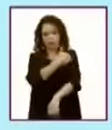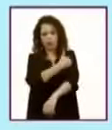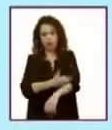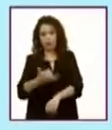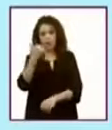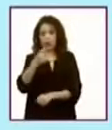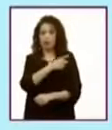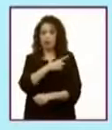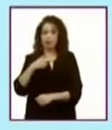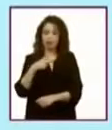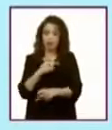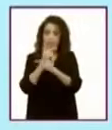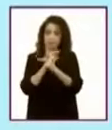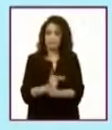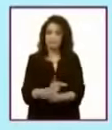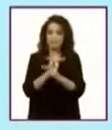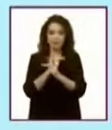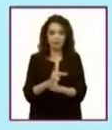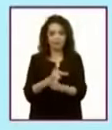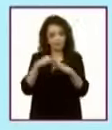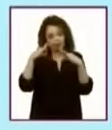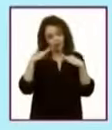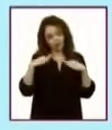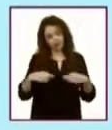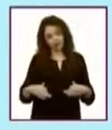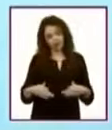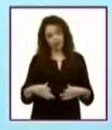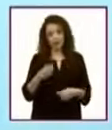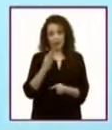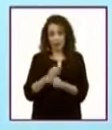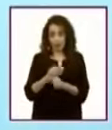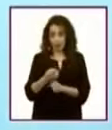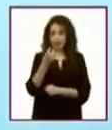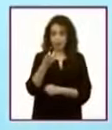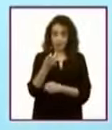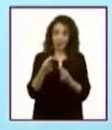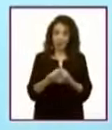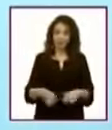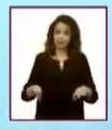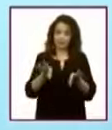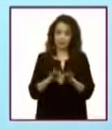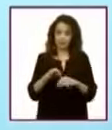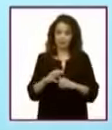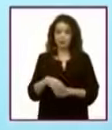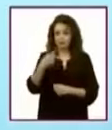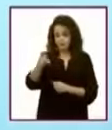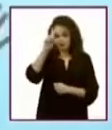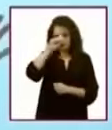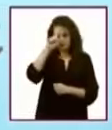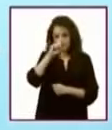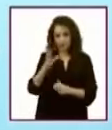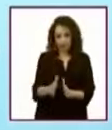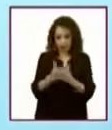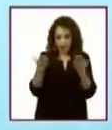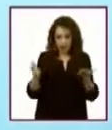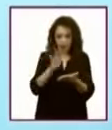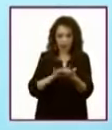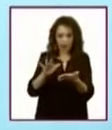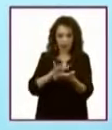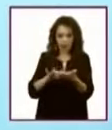la tolerancia. Ahora es el momento para ello. Les recomendamos leer el libro El hombre que